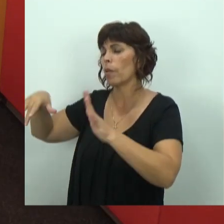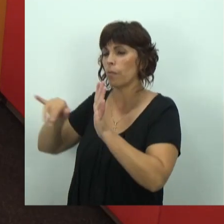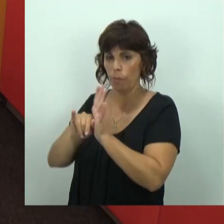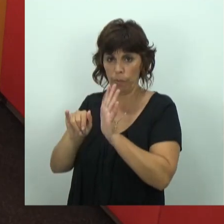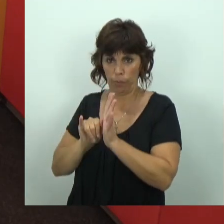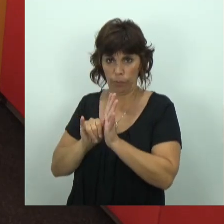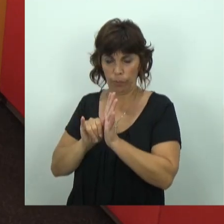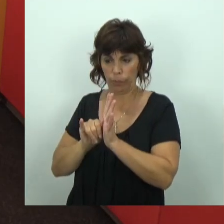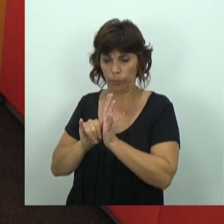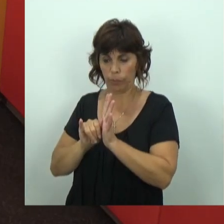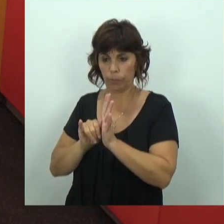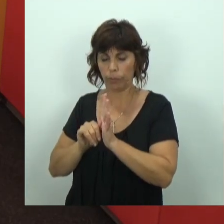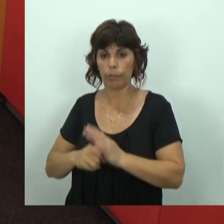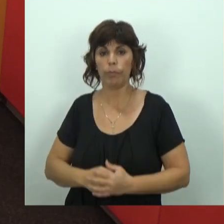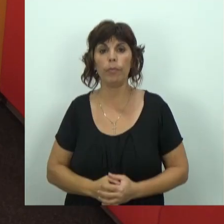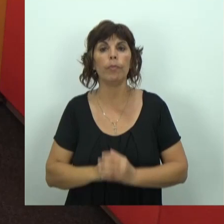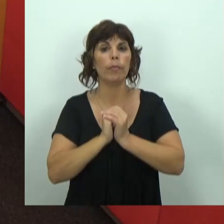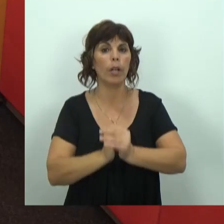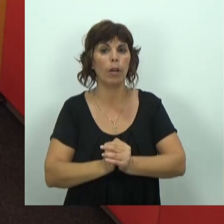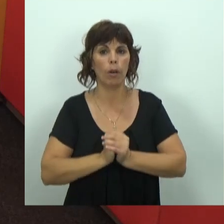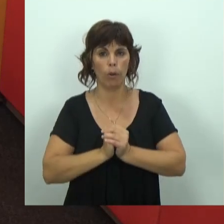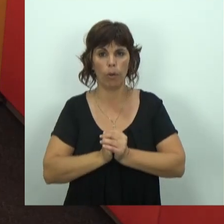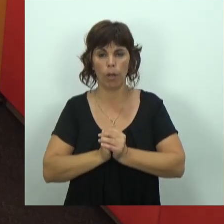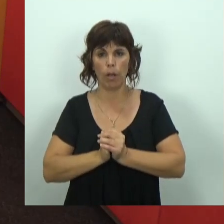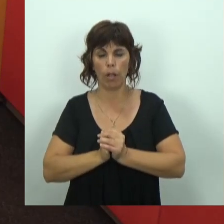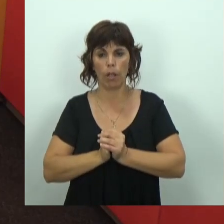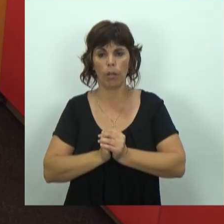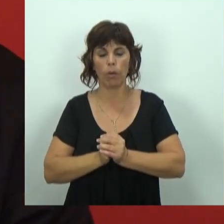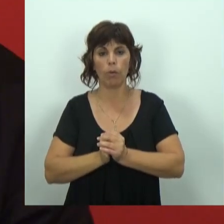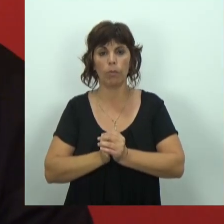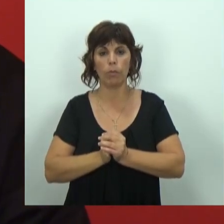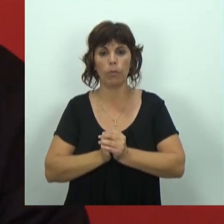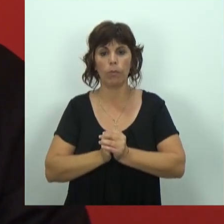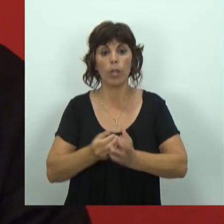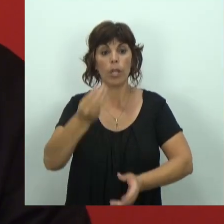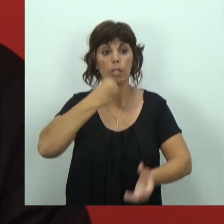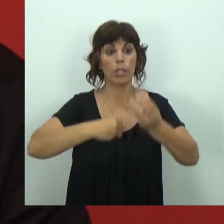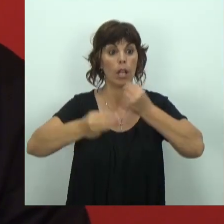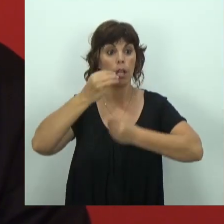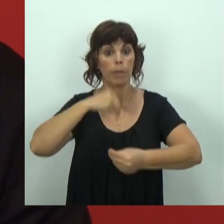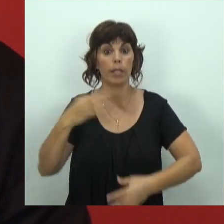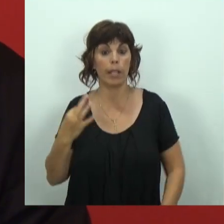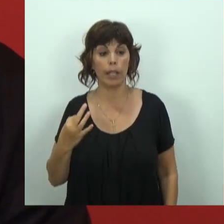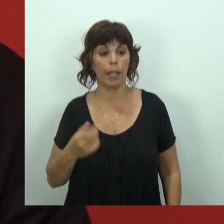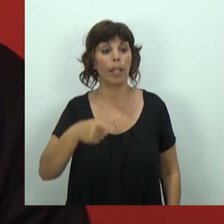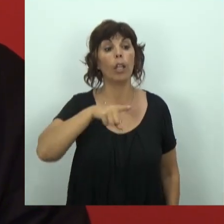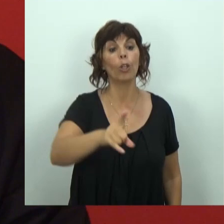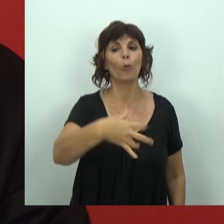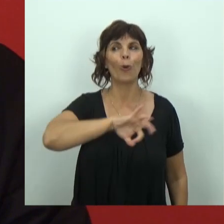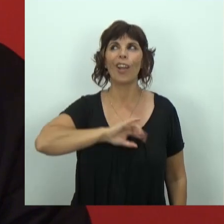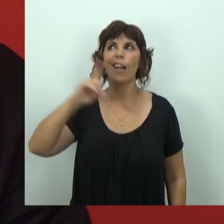cercanía. La oración se alimenta de tu relación con el